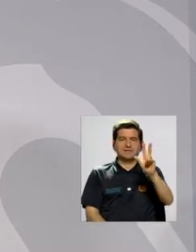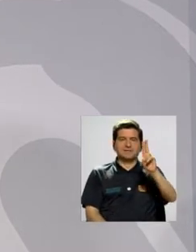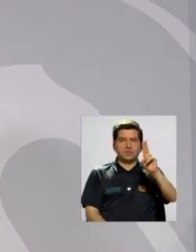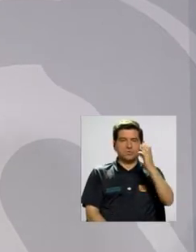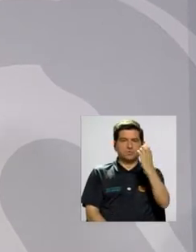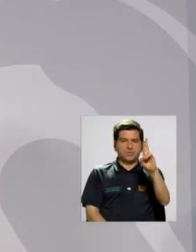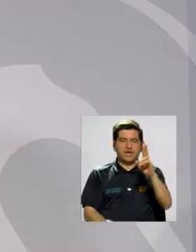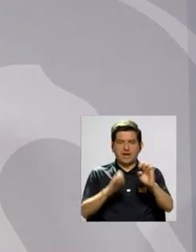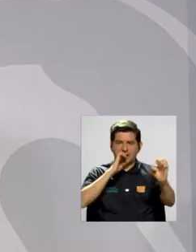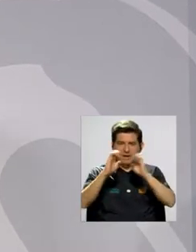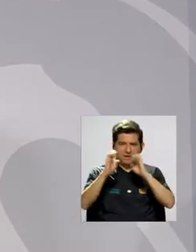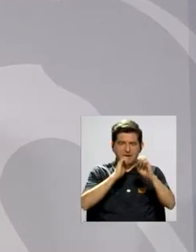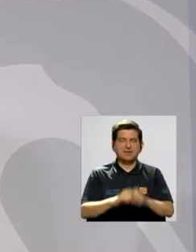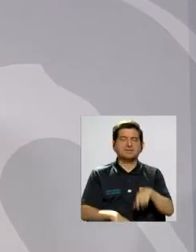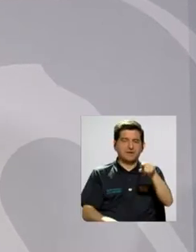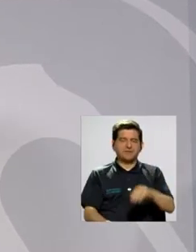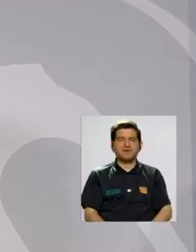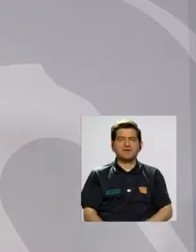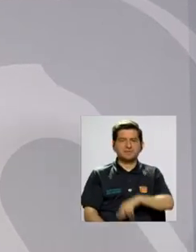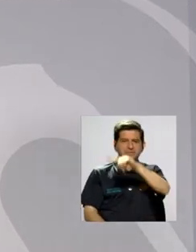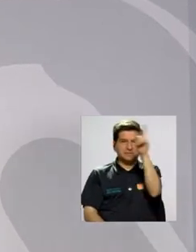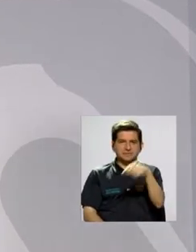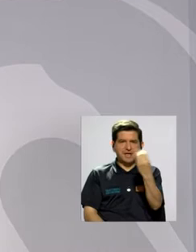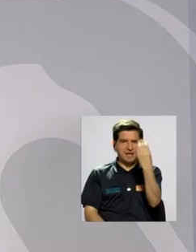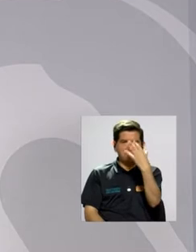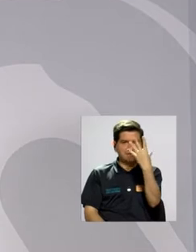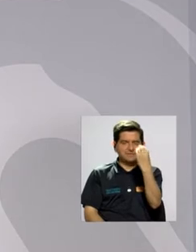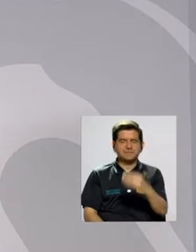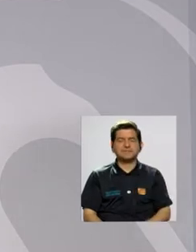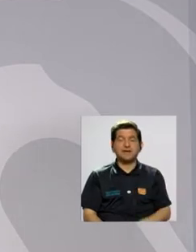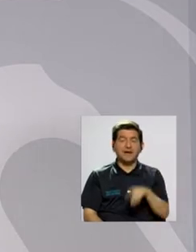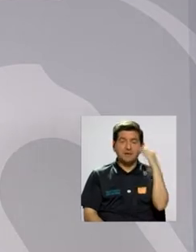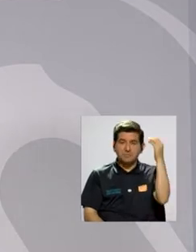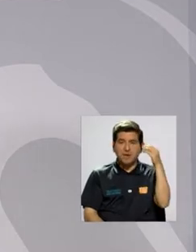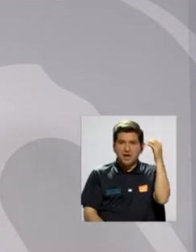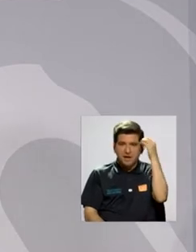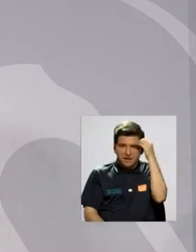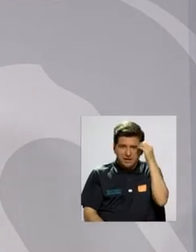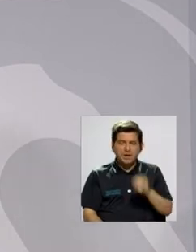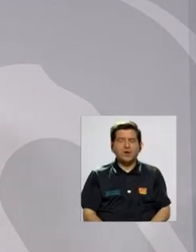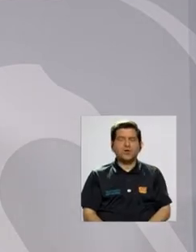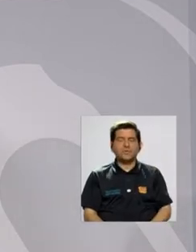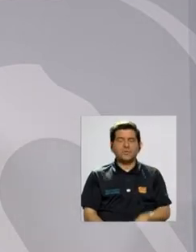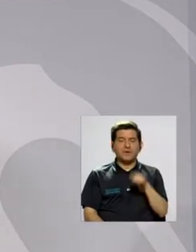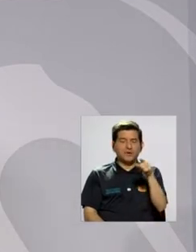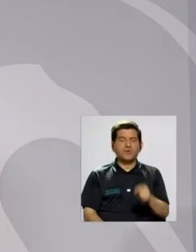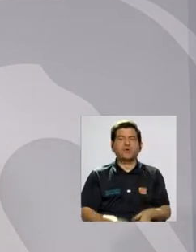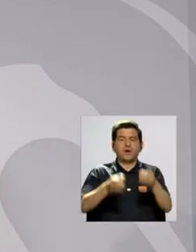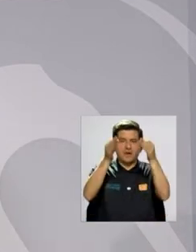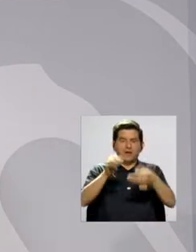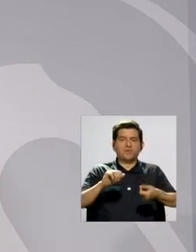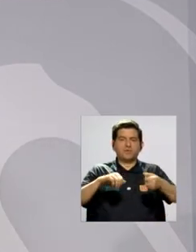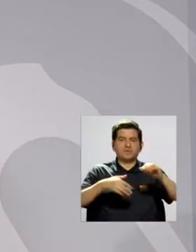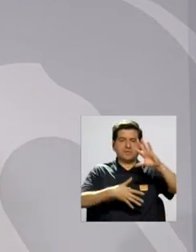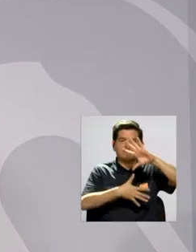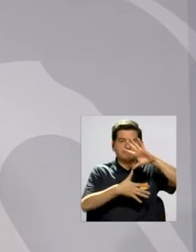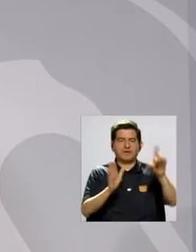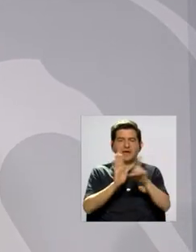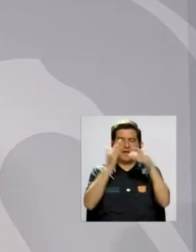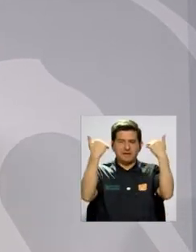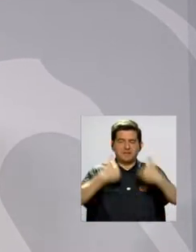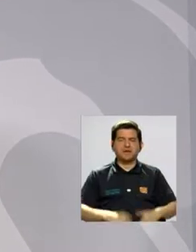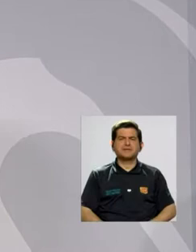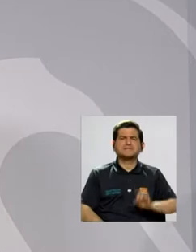poco le hicimos una entrevista a Skype para que nos hablara sobre la opinión consultiva, casualmente un referente de derechos humanos. ¿Cuál es esa clave de